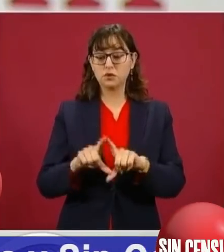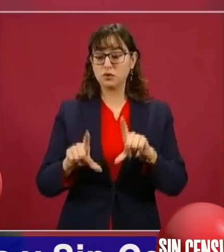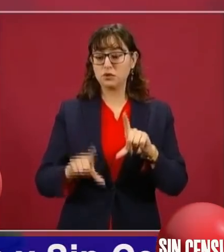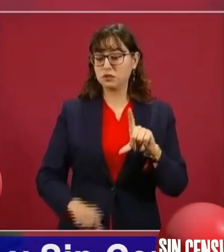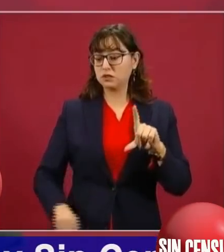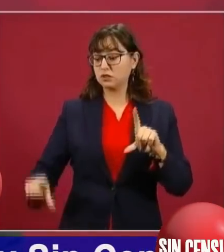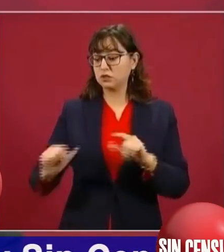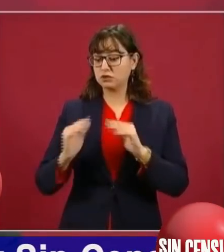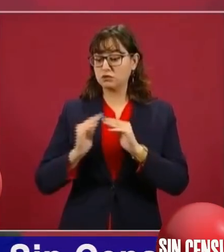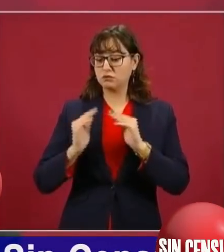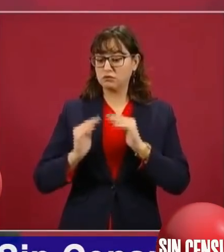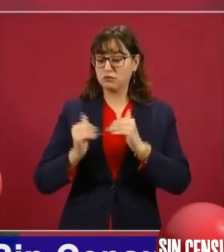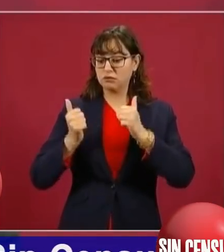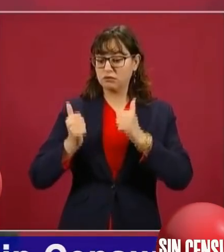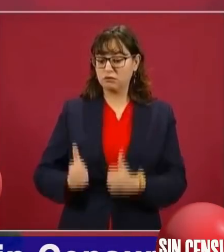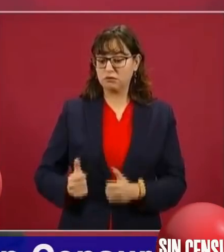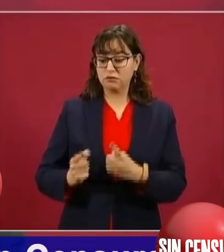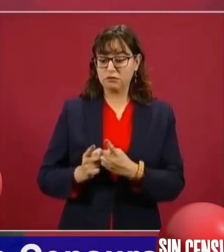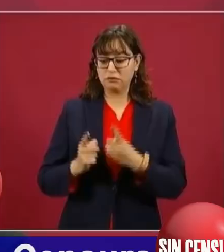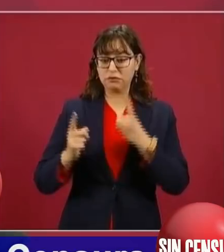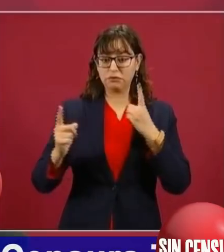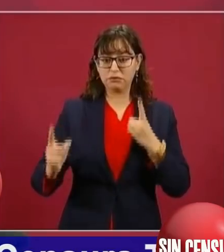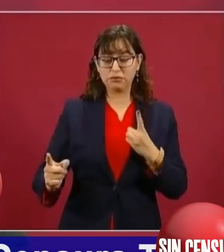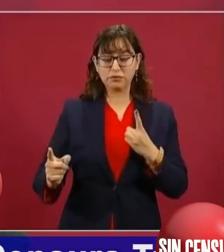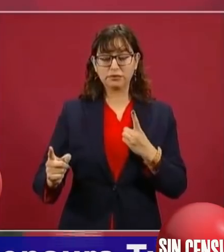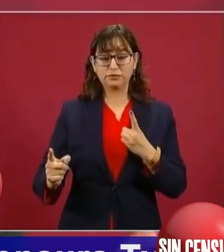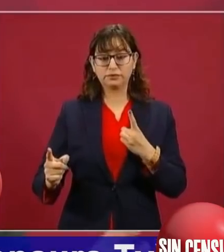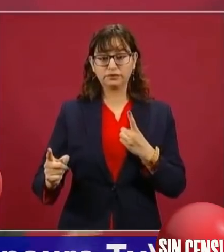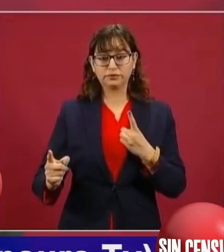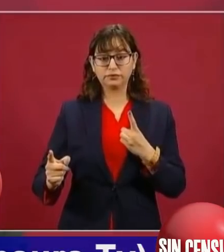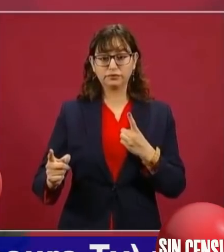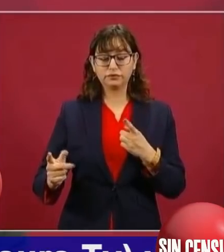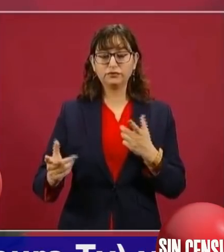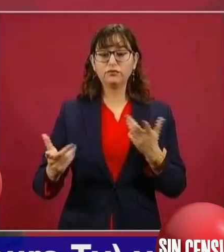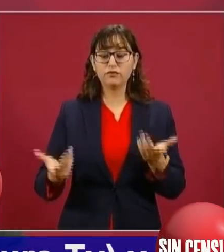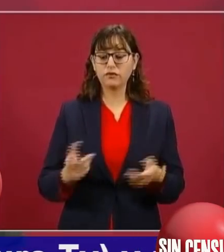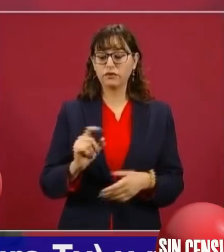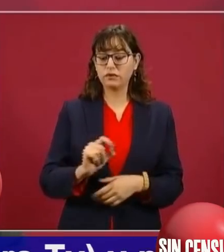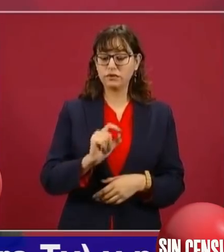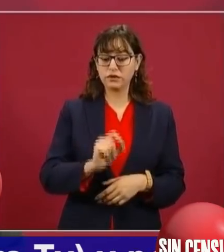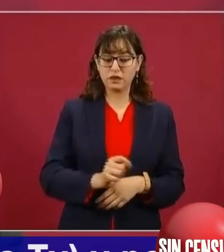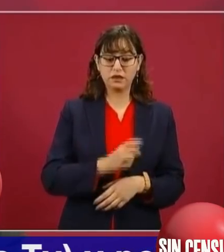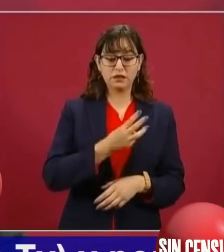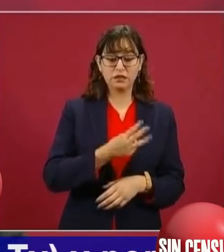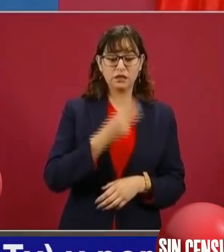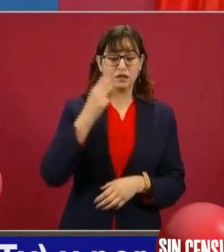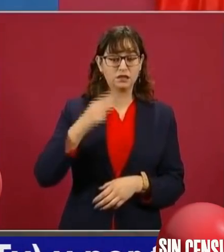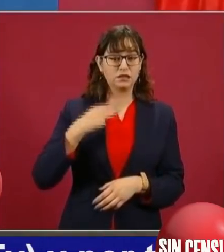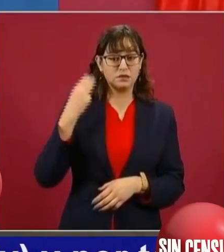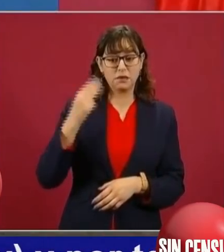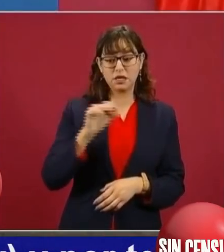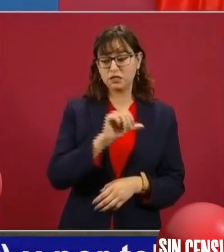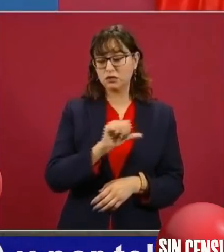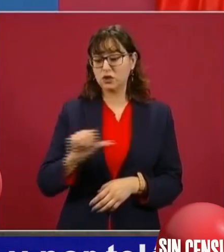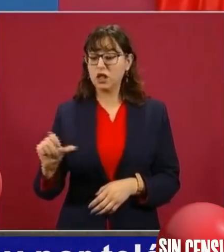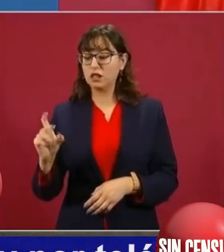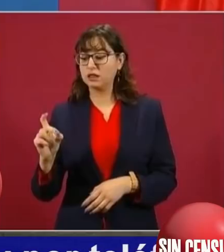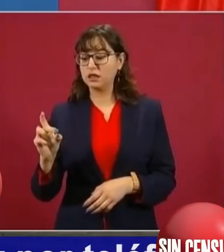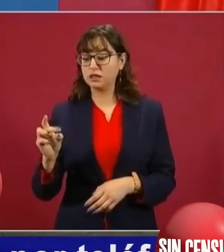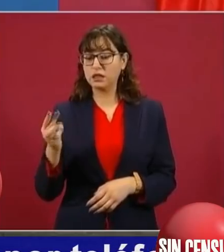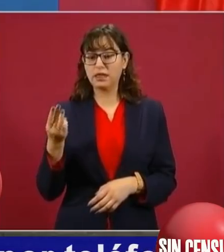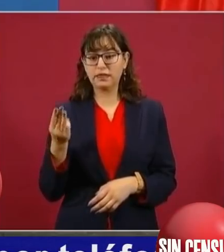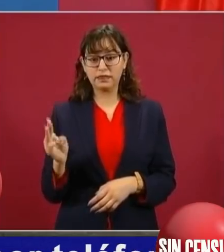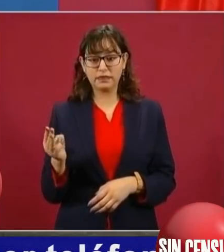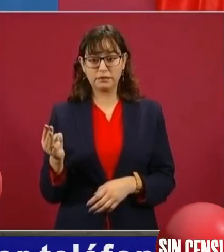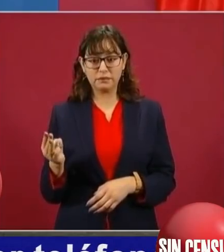Sana Distancia, que se mantuvo desde el 23 de marzo y hasta el 30 de mayo,